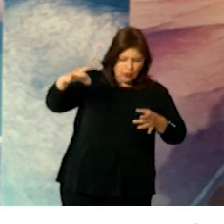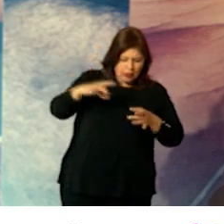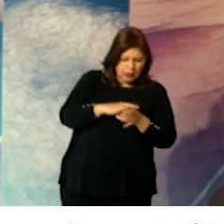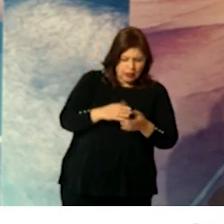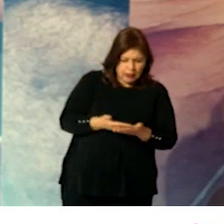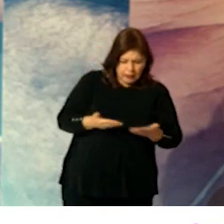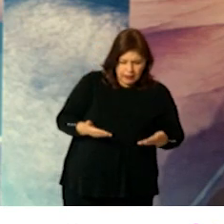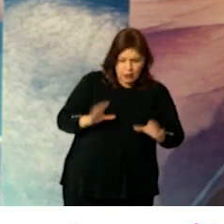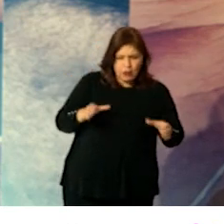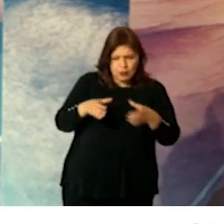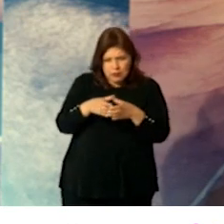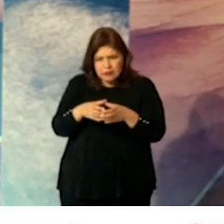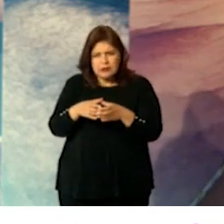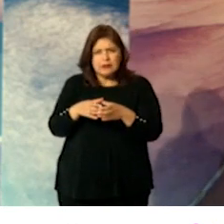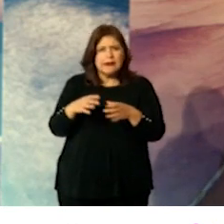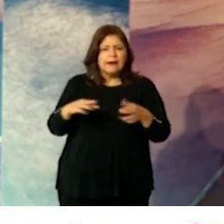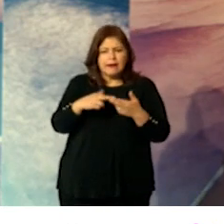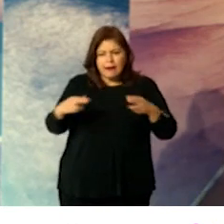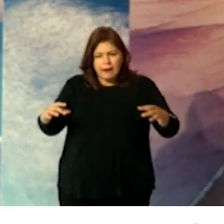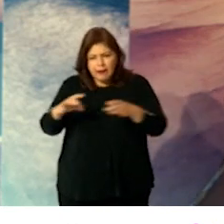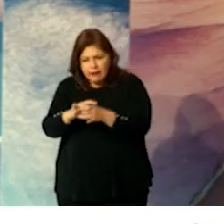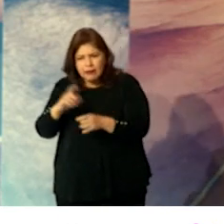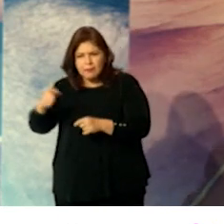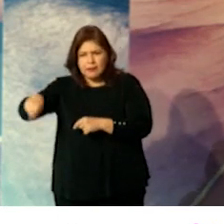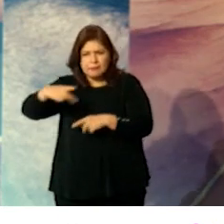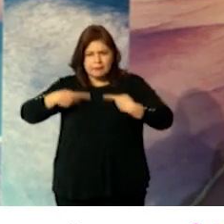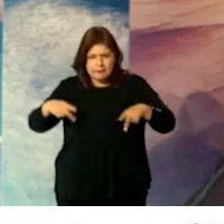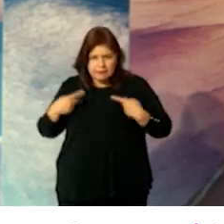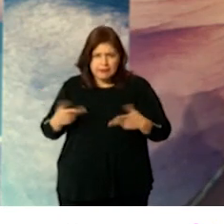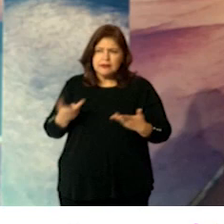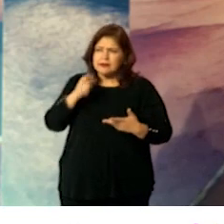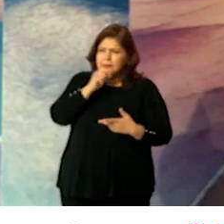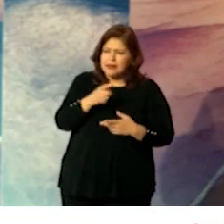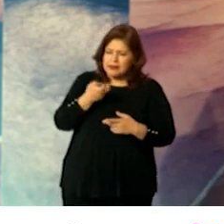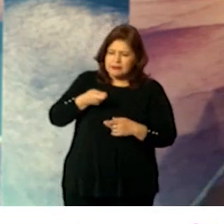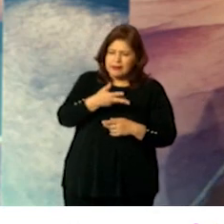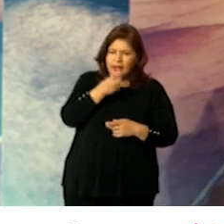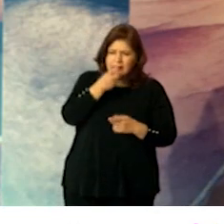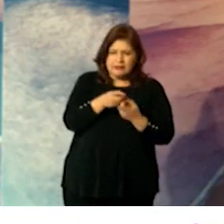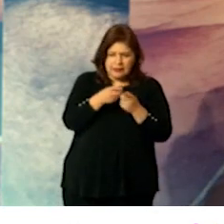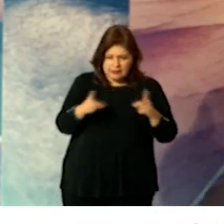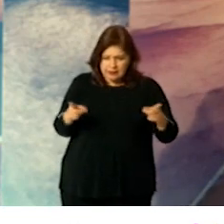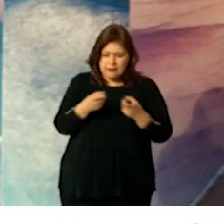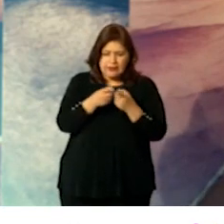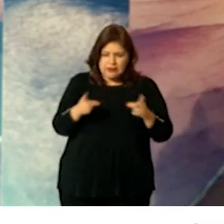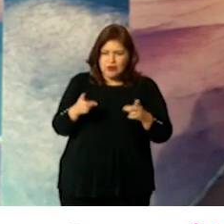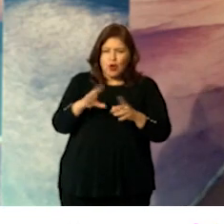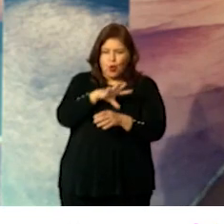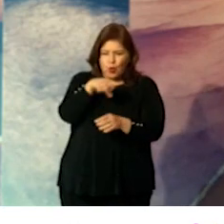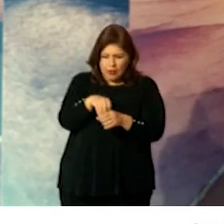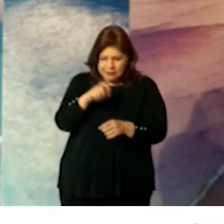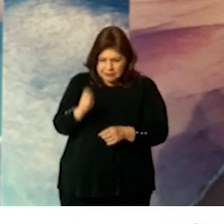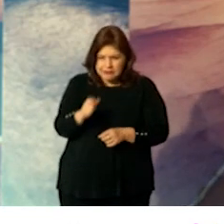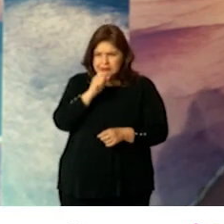las comunidades, con las personas, con eso que llamamos desarrollo, con el desarrollo orgánico, con